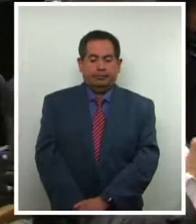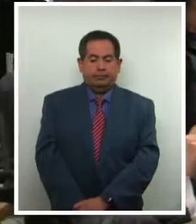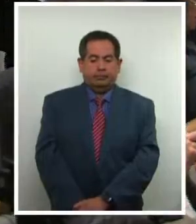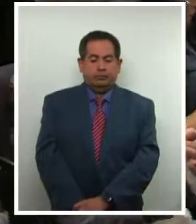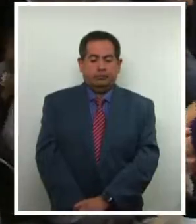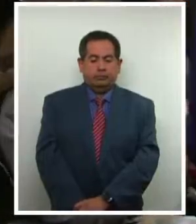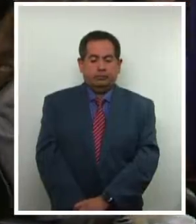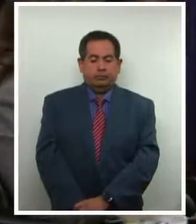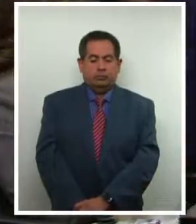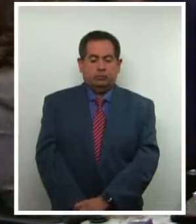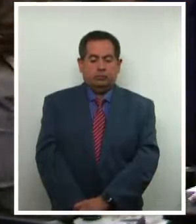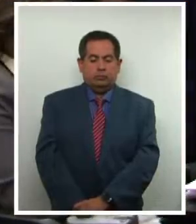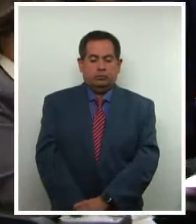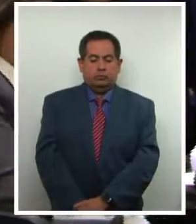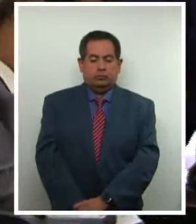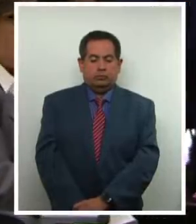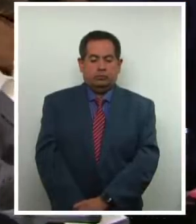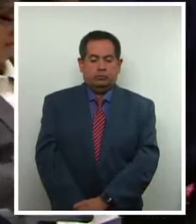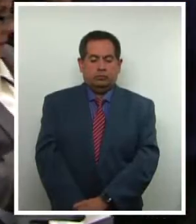¿Uno por uno?